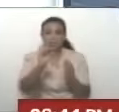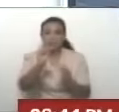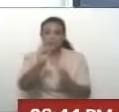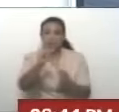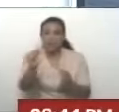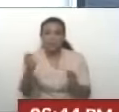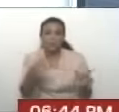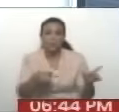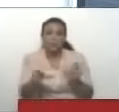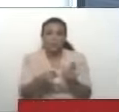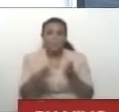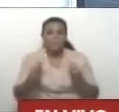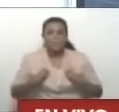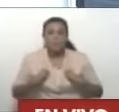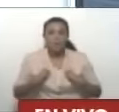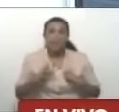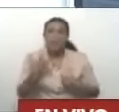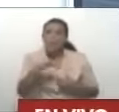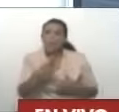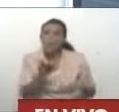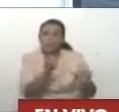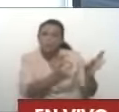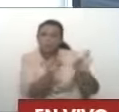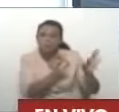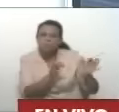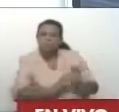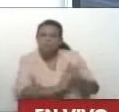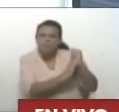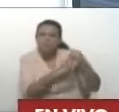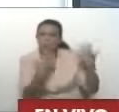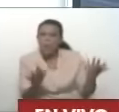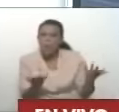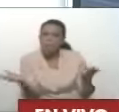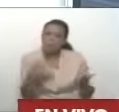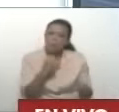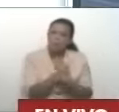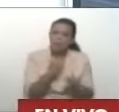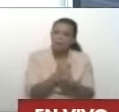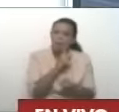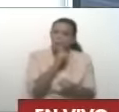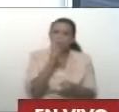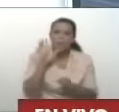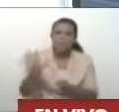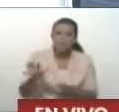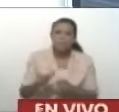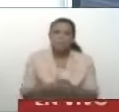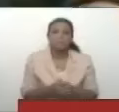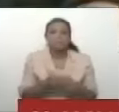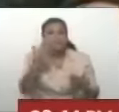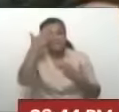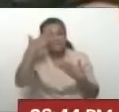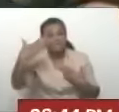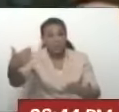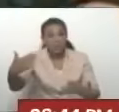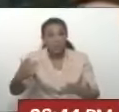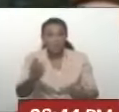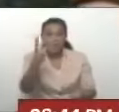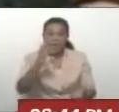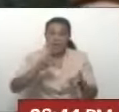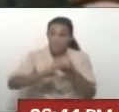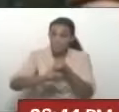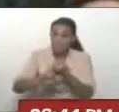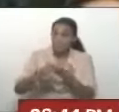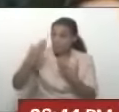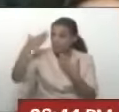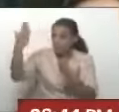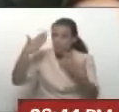¿cómo te preparas para liderar este plan? Vamos a trabajar. Bueno, primeramente saludarlo a usted, a la primera combatiente,